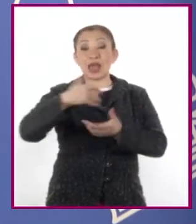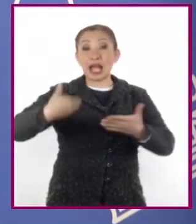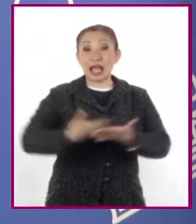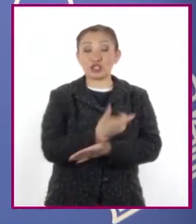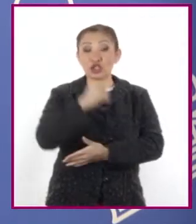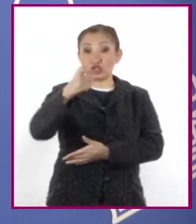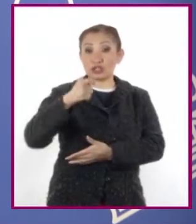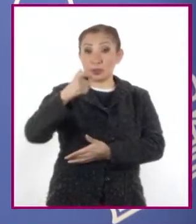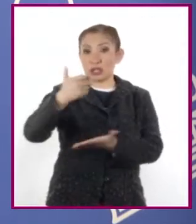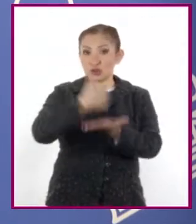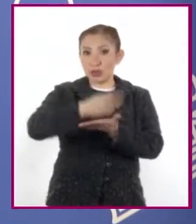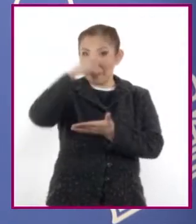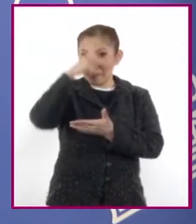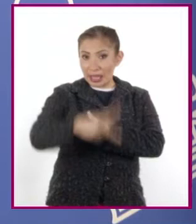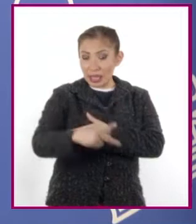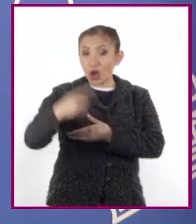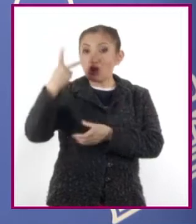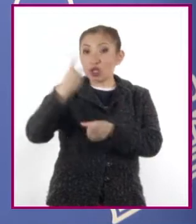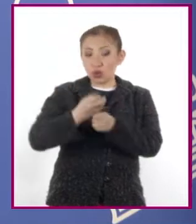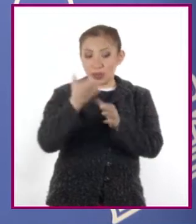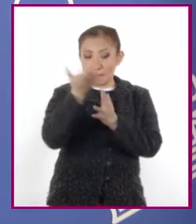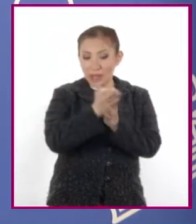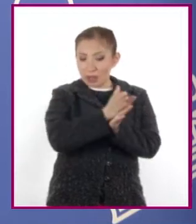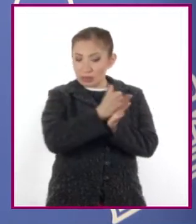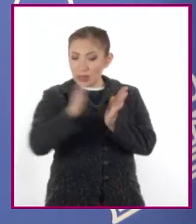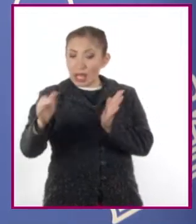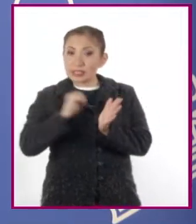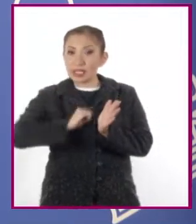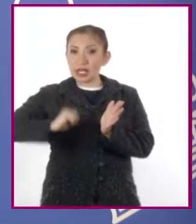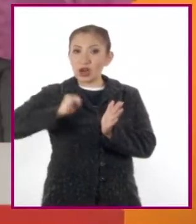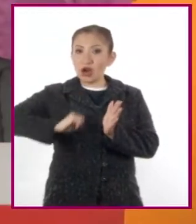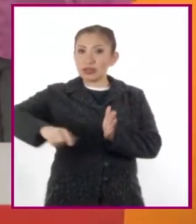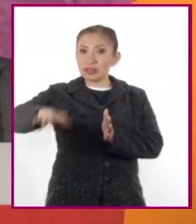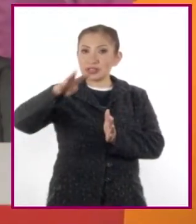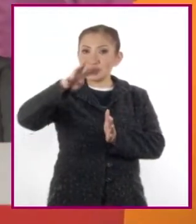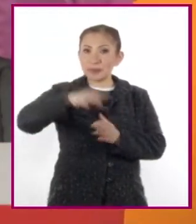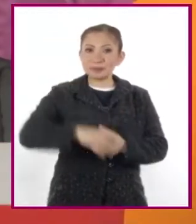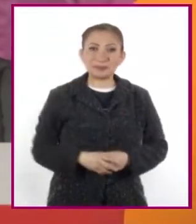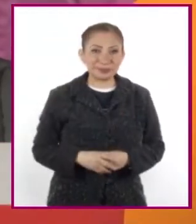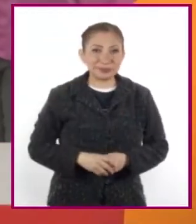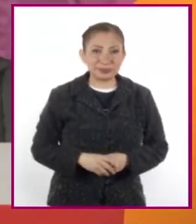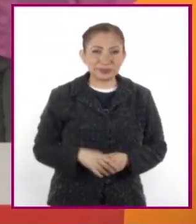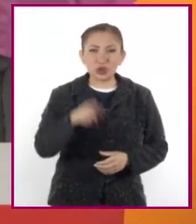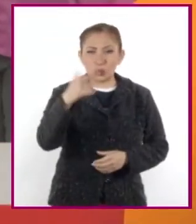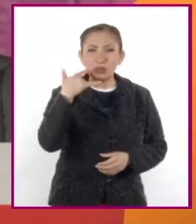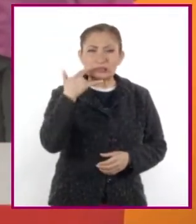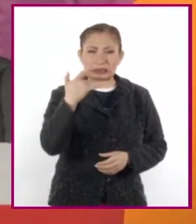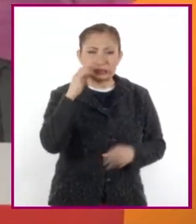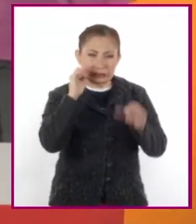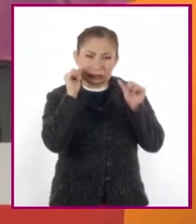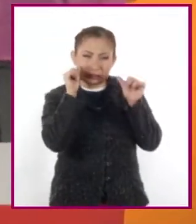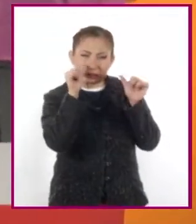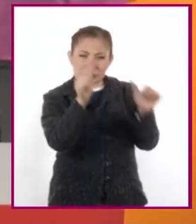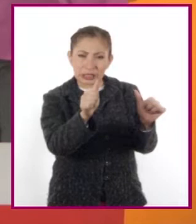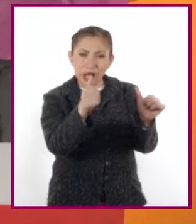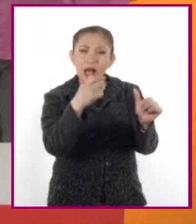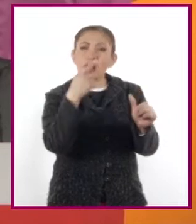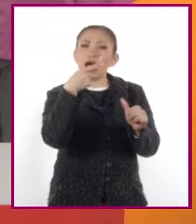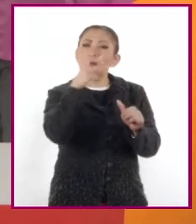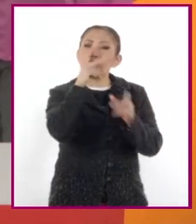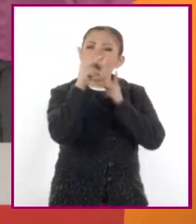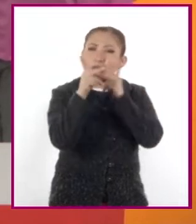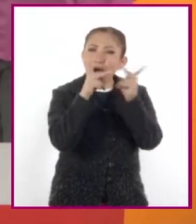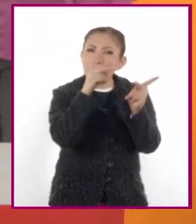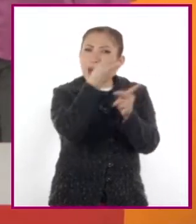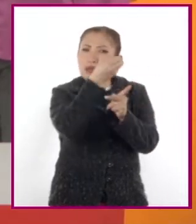Xochimilco, Ciudad de México, en la segunda mitad del siglo XIX. Traten de poner atención en el lenguaje